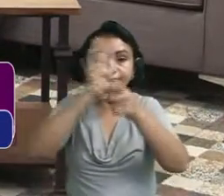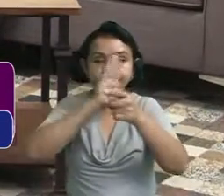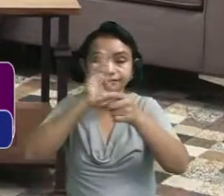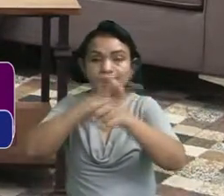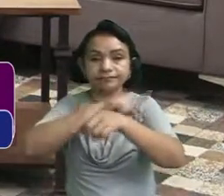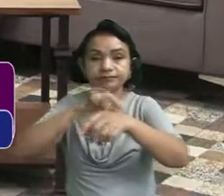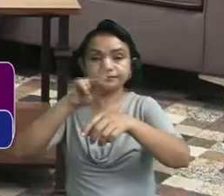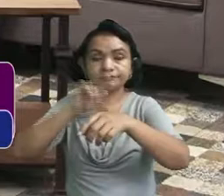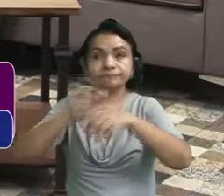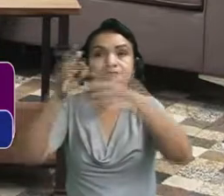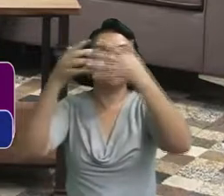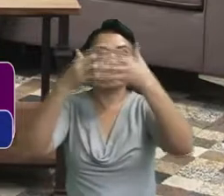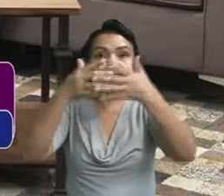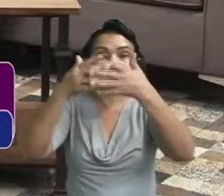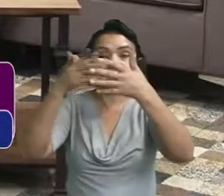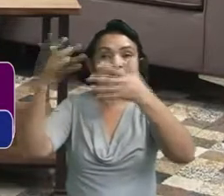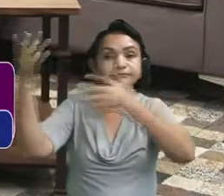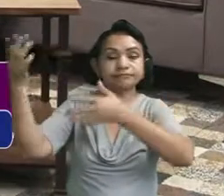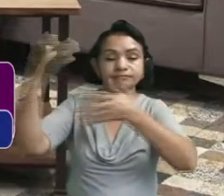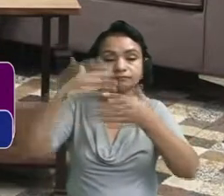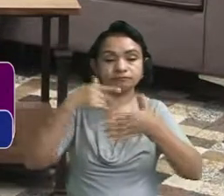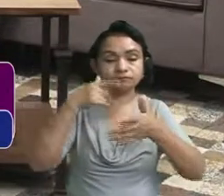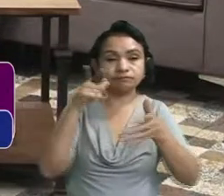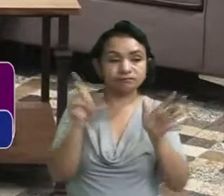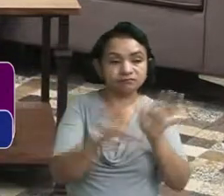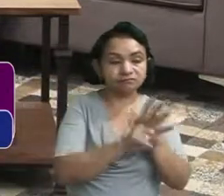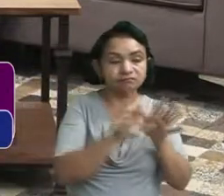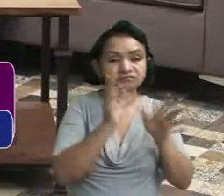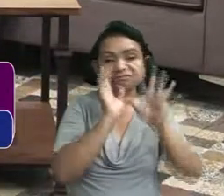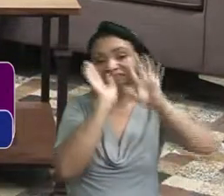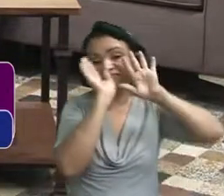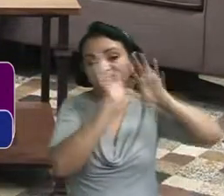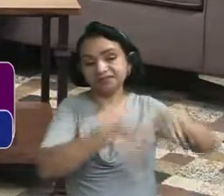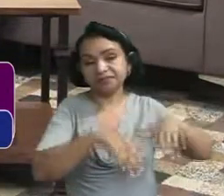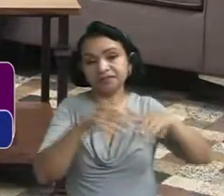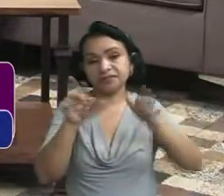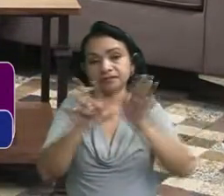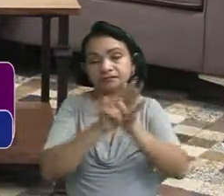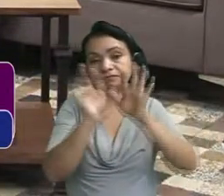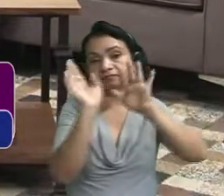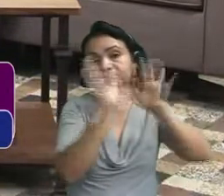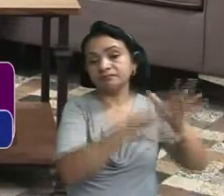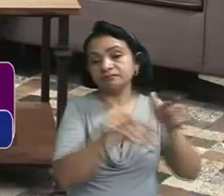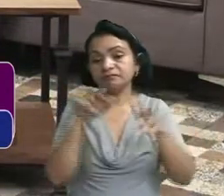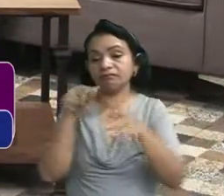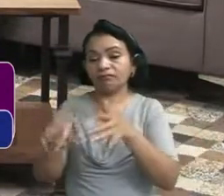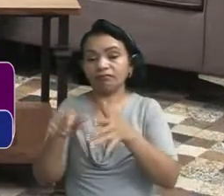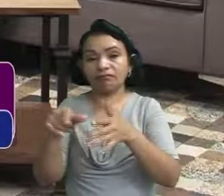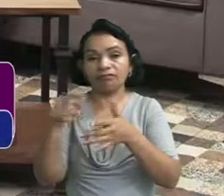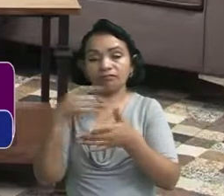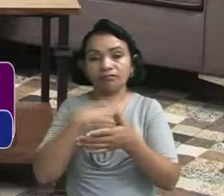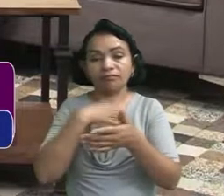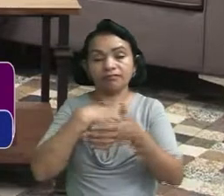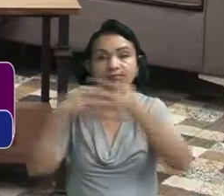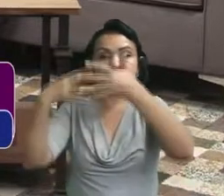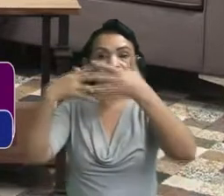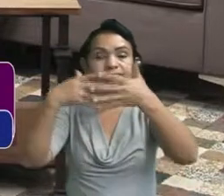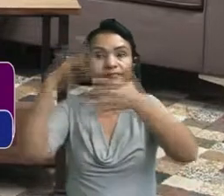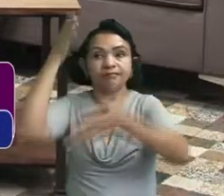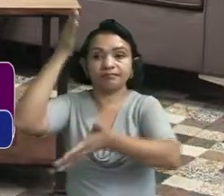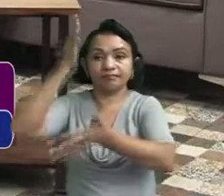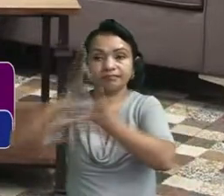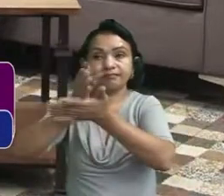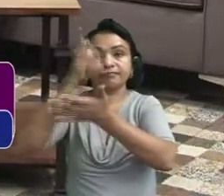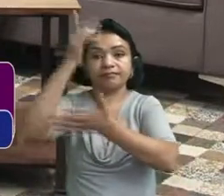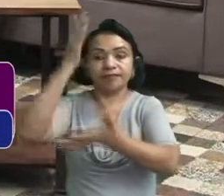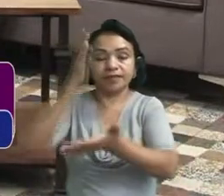empresas norteamericanas, sí, para operar al margen de la ley, es decir, de las, sí, leyes nicaragüenses. Correcto, sí. Y bajo jurisdicción norteamericana